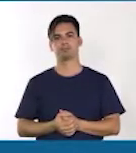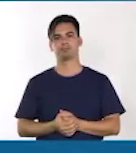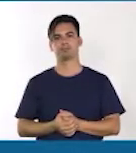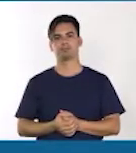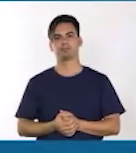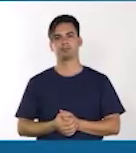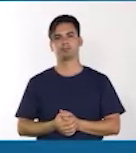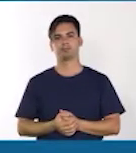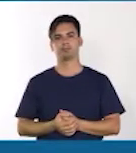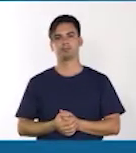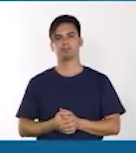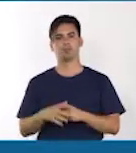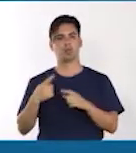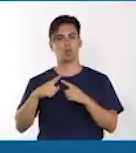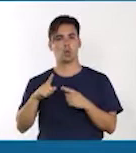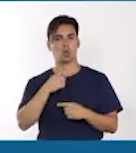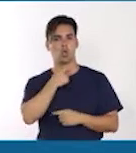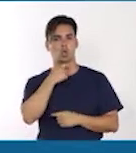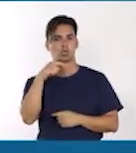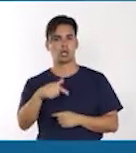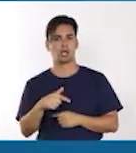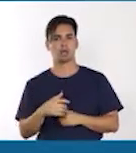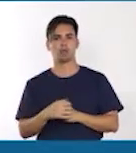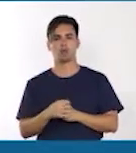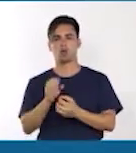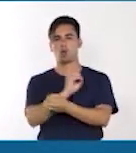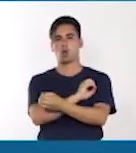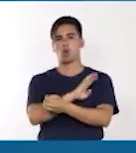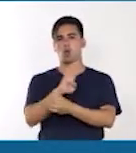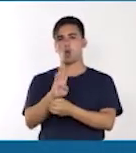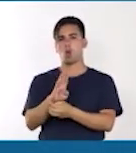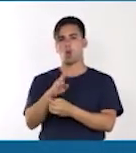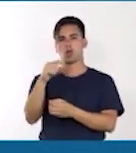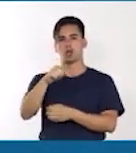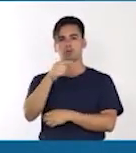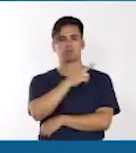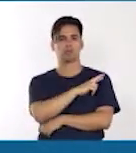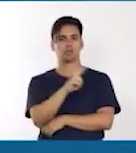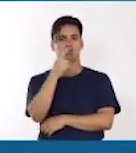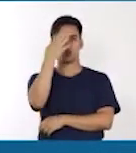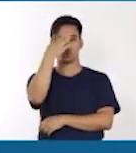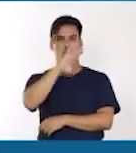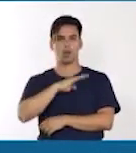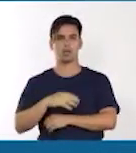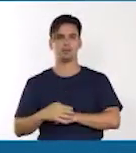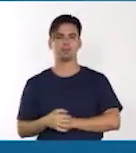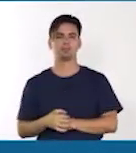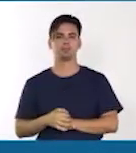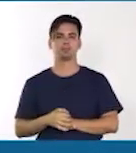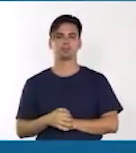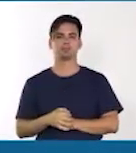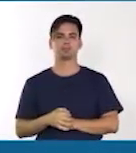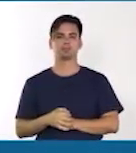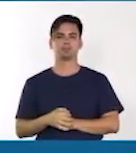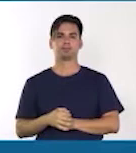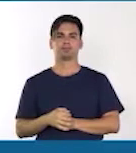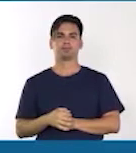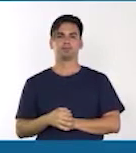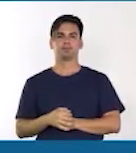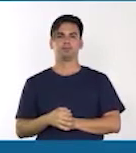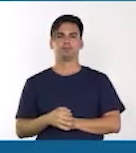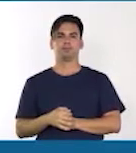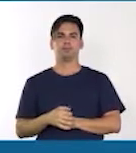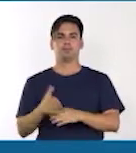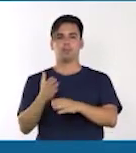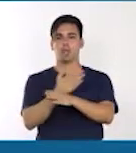Finalmente, les propongo el ejemplo de la obra creadora de la Revolución Cubana. Si anteriormente